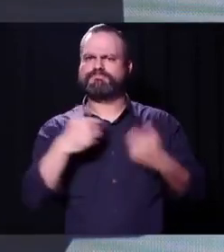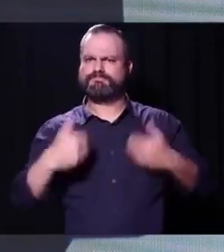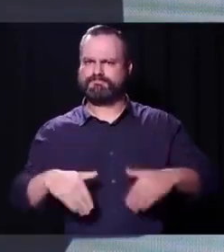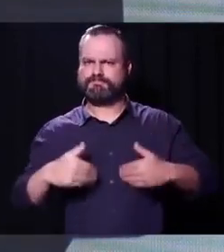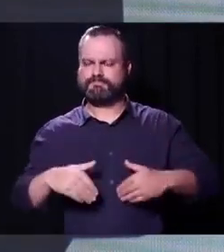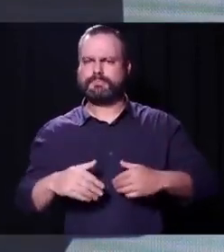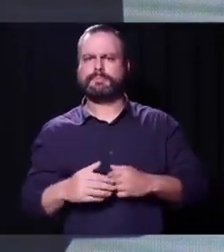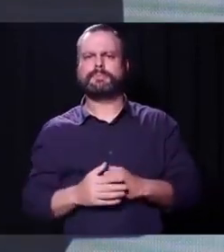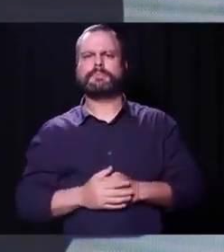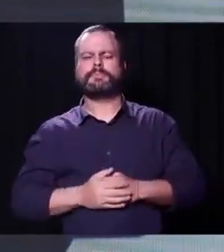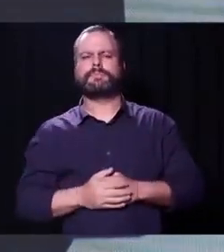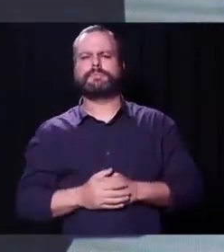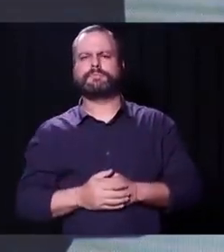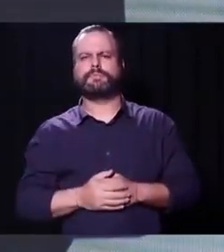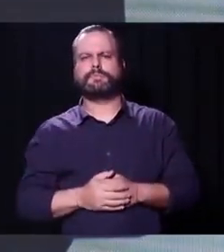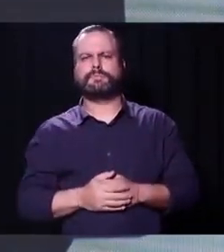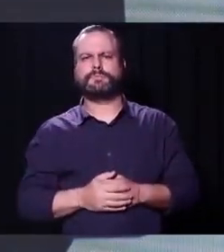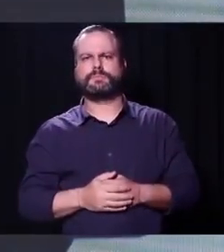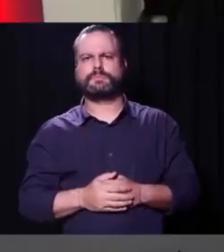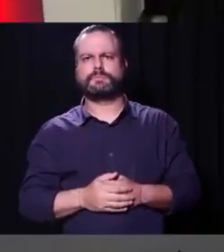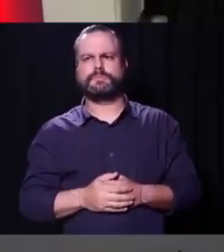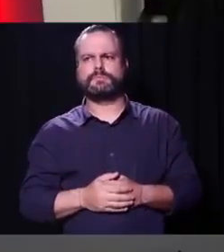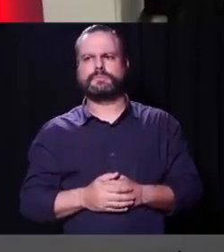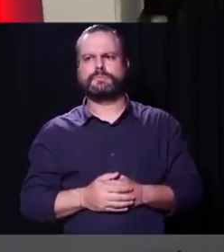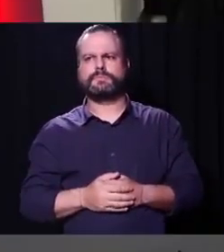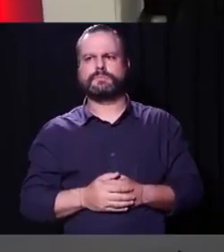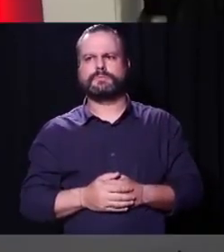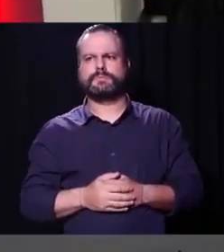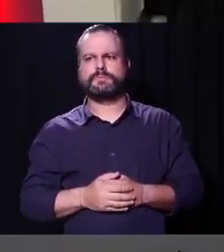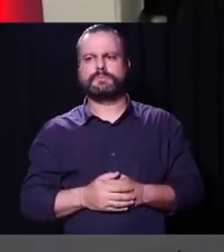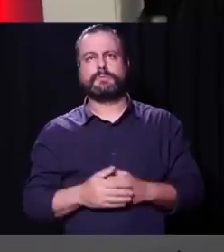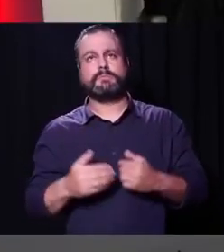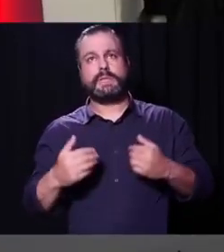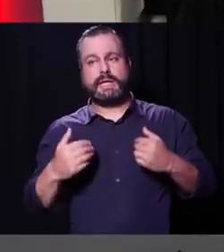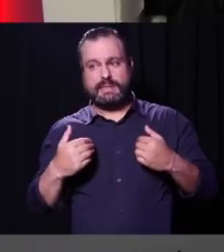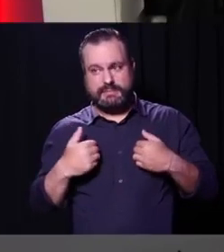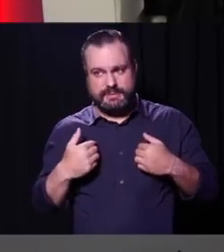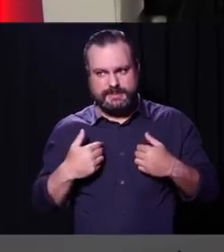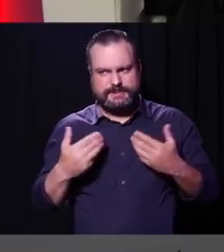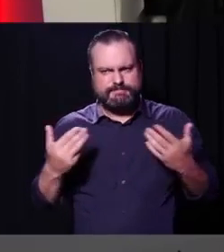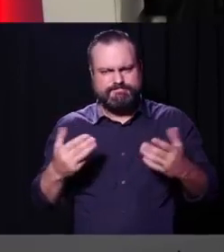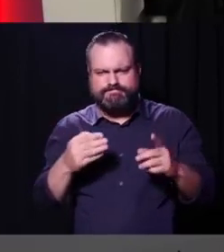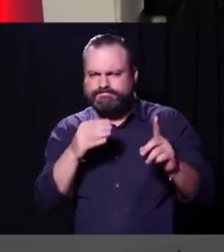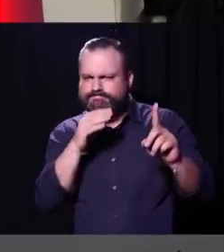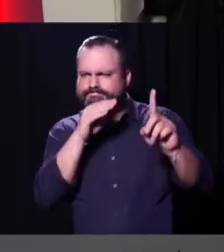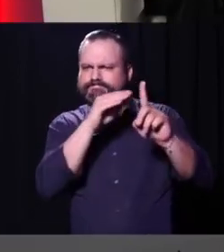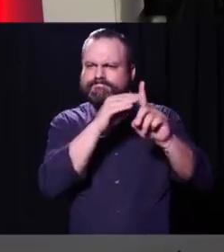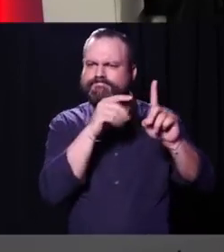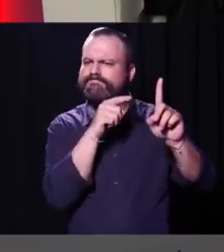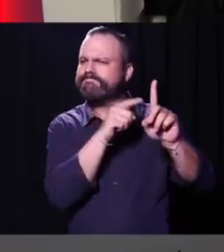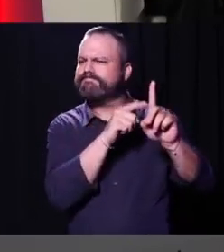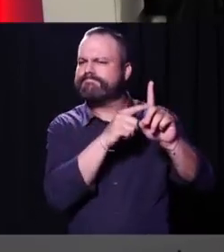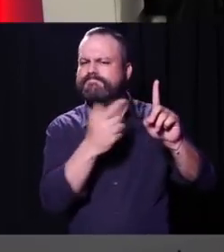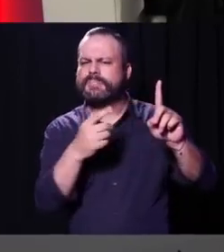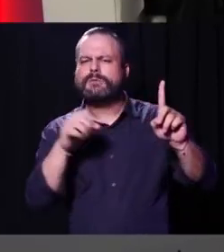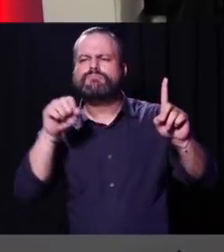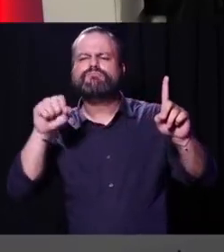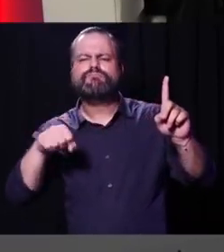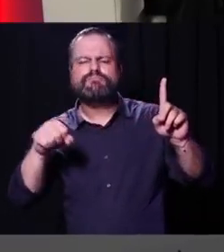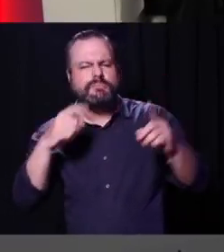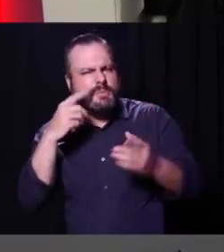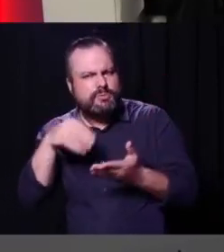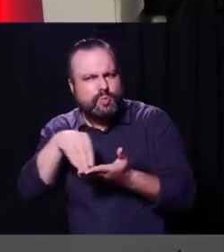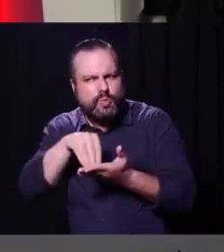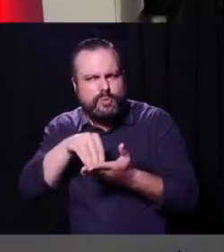Pero me queda una duda. ¿Usted entiende que esto es hasta el 2025? ¿Se tiene que resolver en el periodo que viene? Sí, sin duda. O sea,